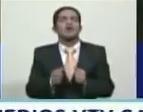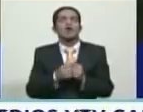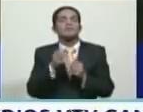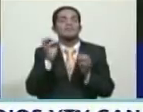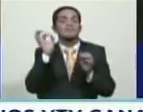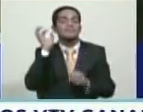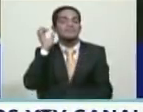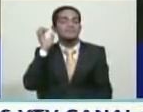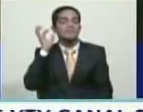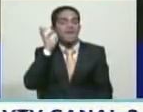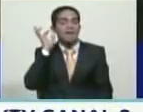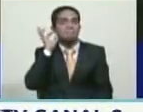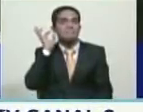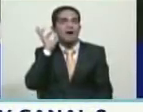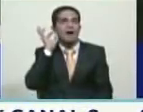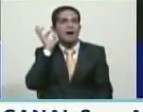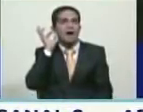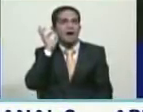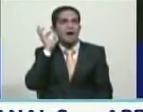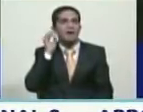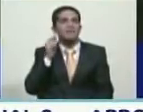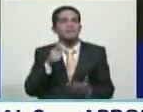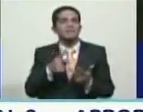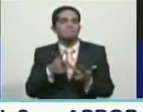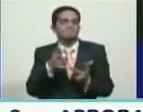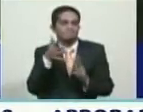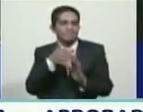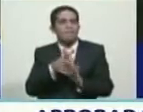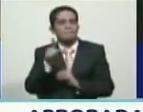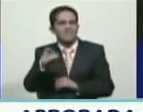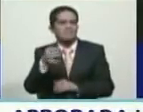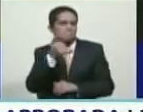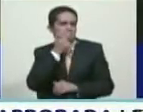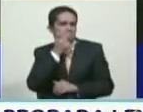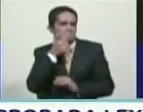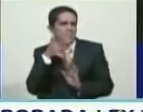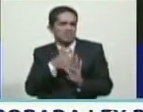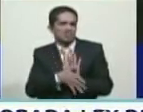con Dilma, what has happened with Lula, lo que ha ocurrido con Lula,